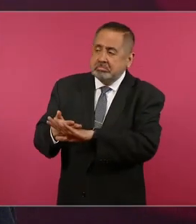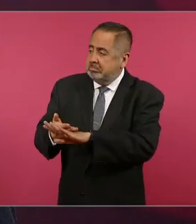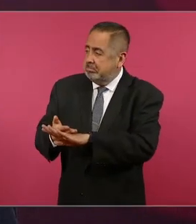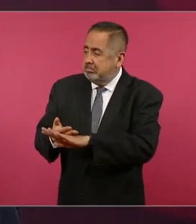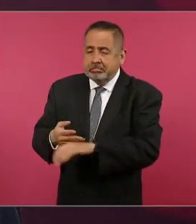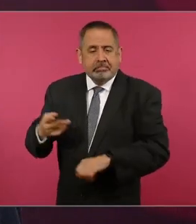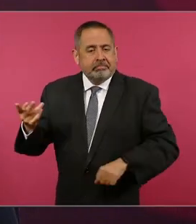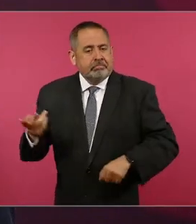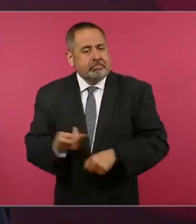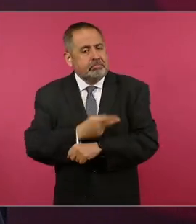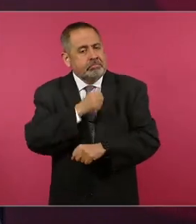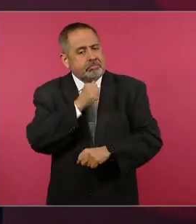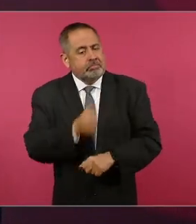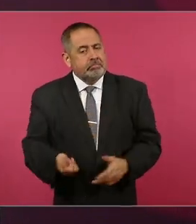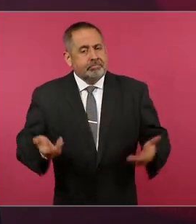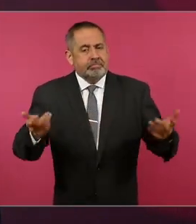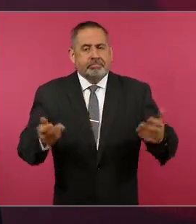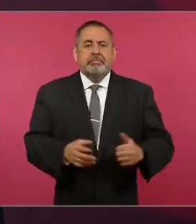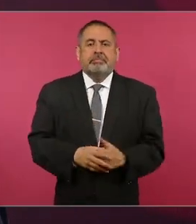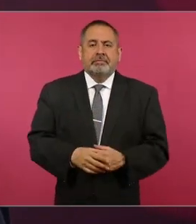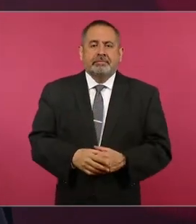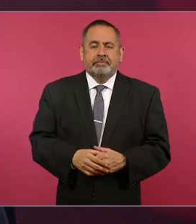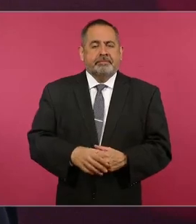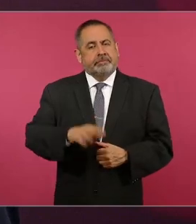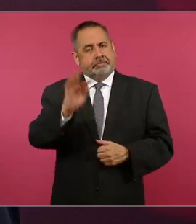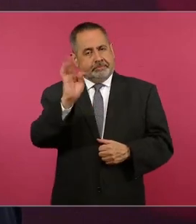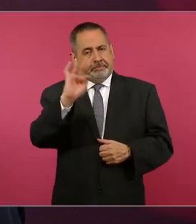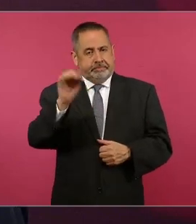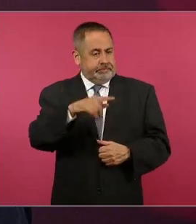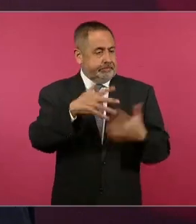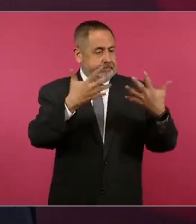si se tratara de una empresa